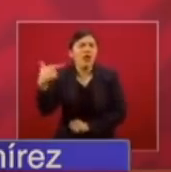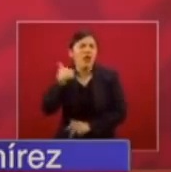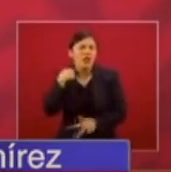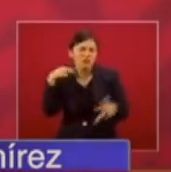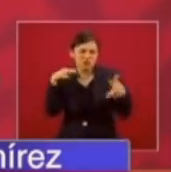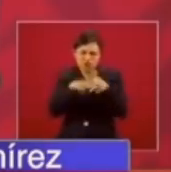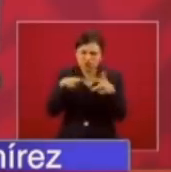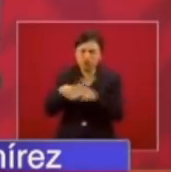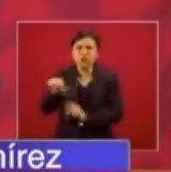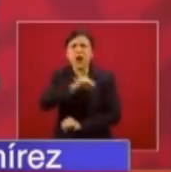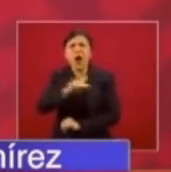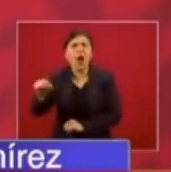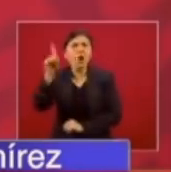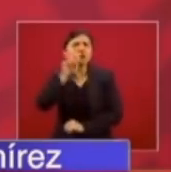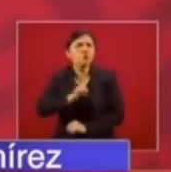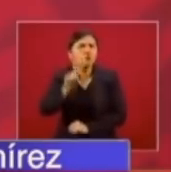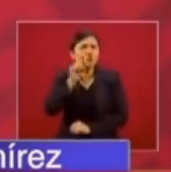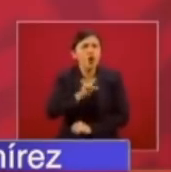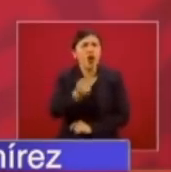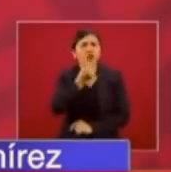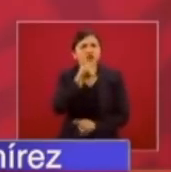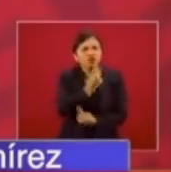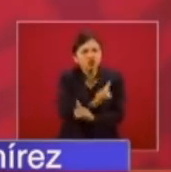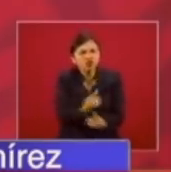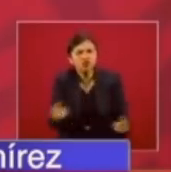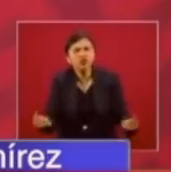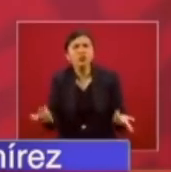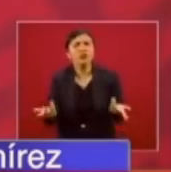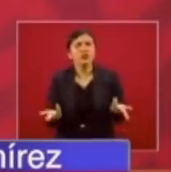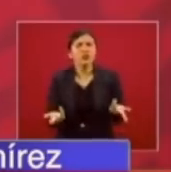asesinan a mujeres, a niños.